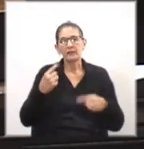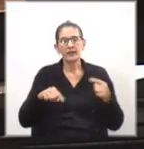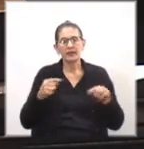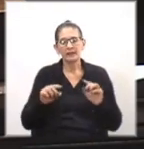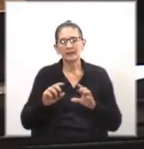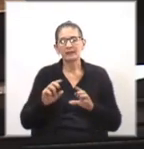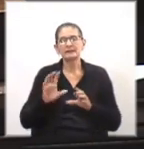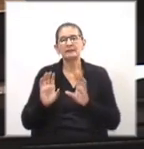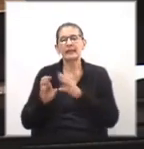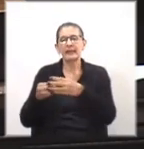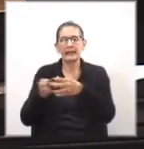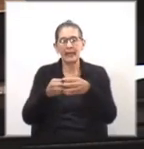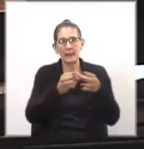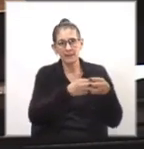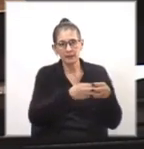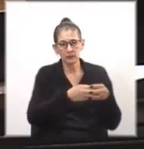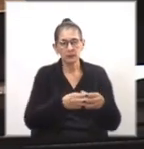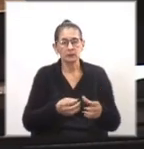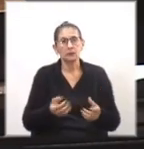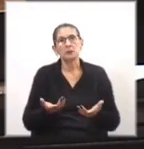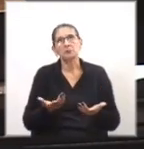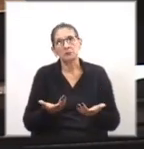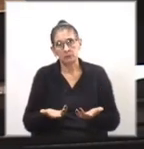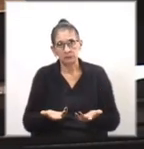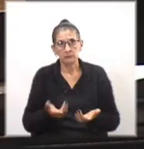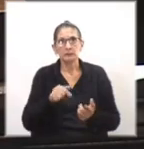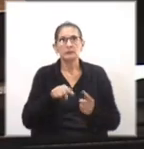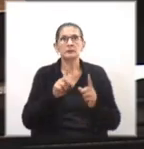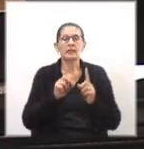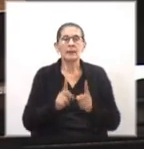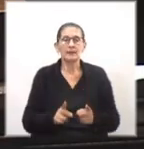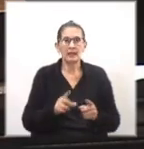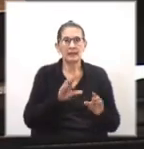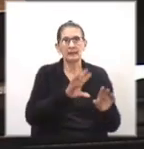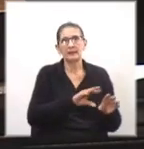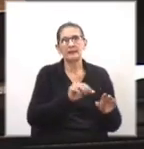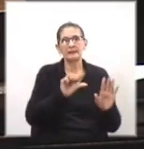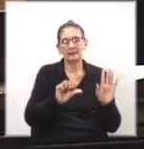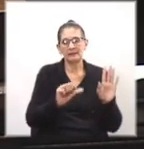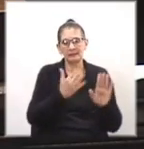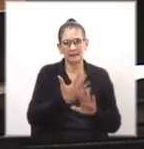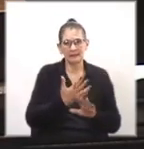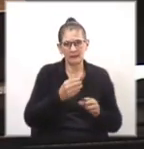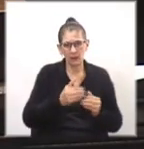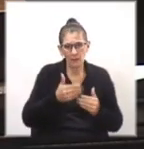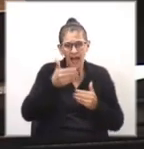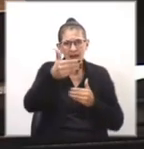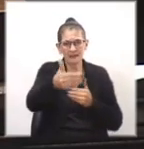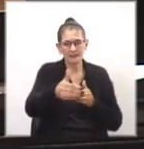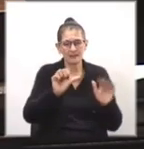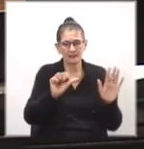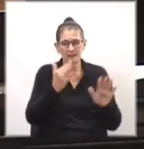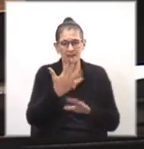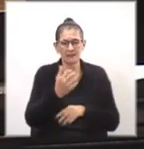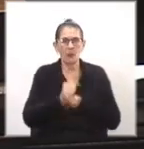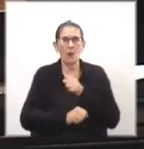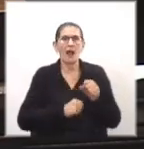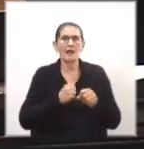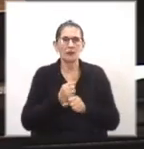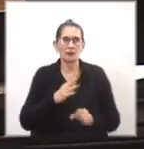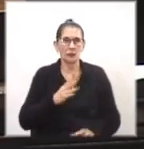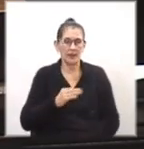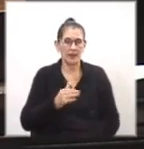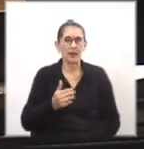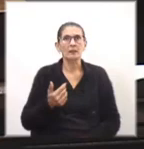a los cuales, sin lugar a dudas, el traslado a 65 años de la edad de jubilarse los